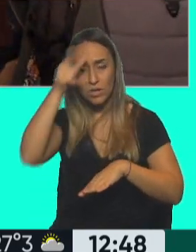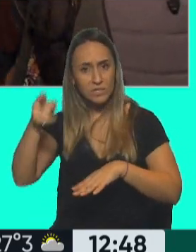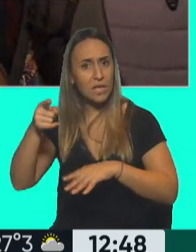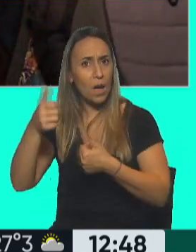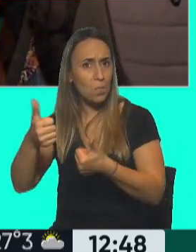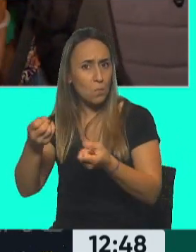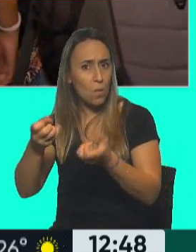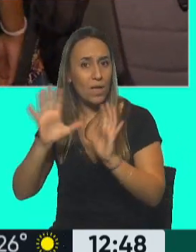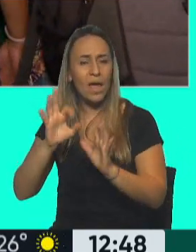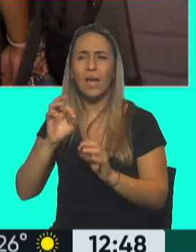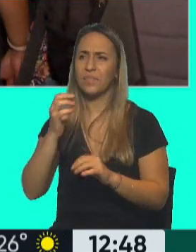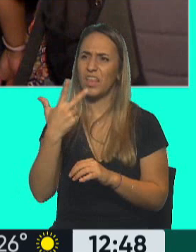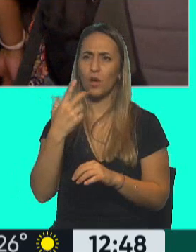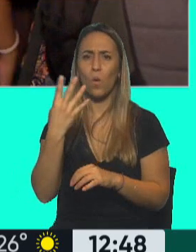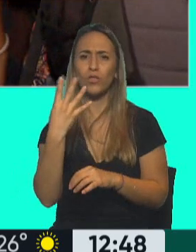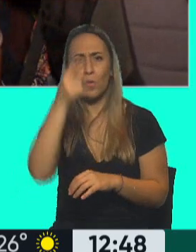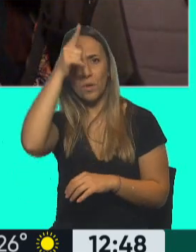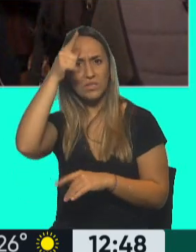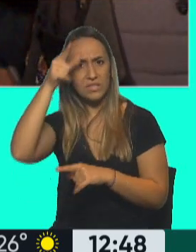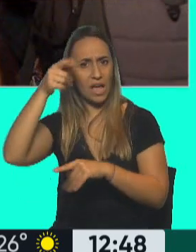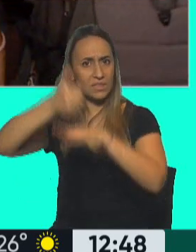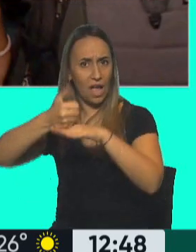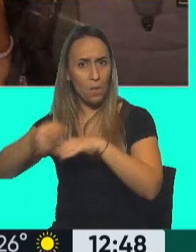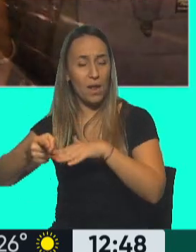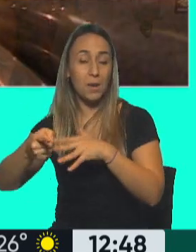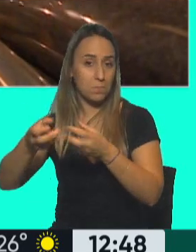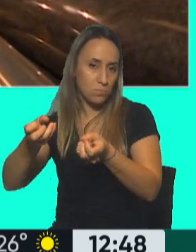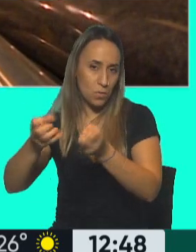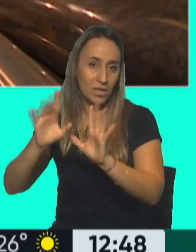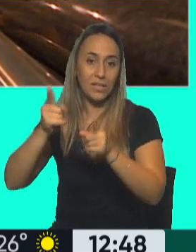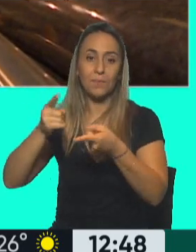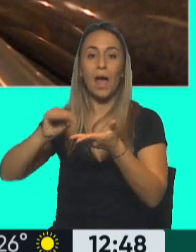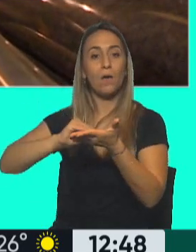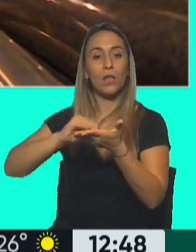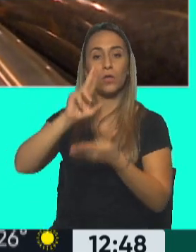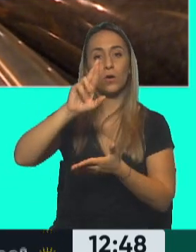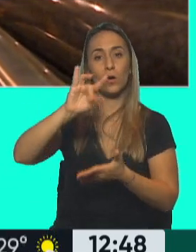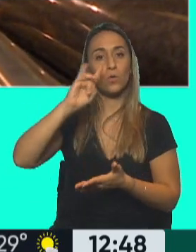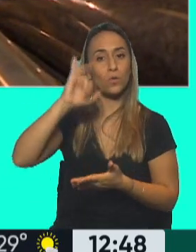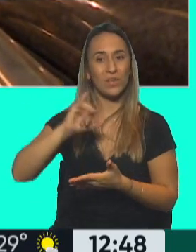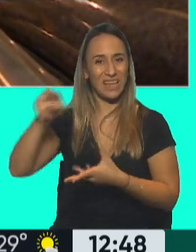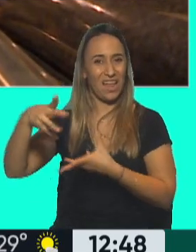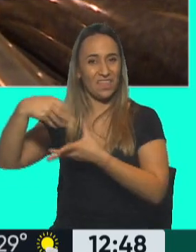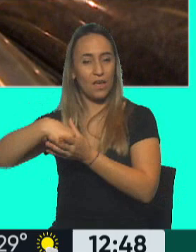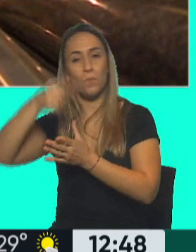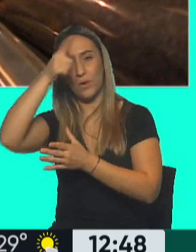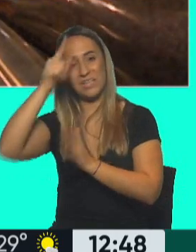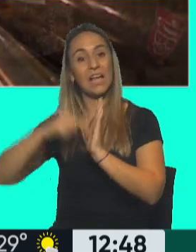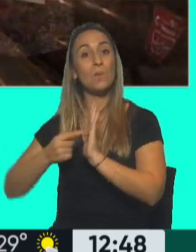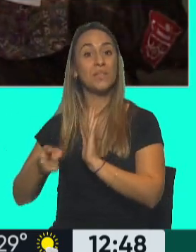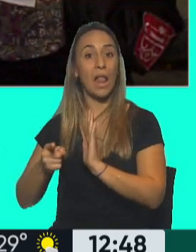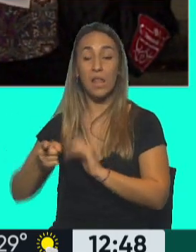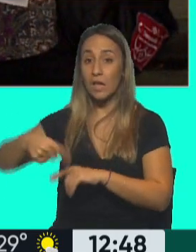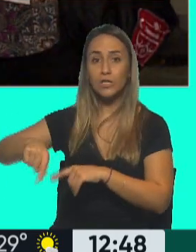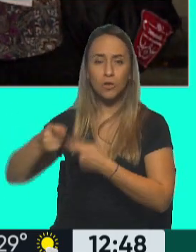3, 4 oficiales que estuvieron allí, y el doctor Ruiz, que además es miembro de la policía de la ciudad, ellos actuaron